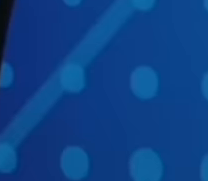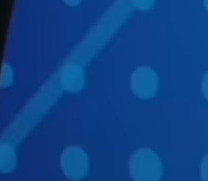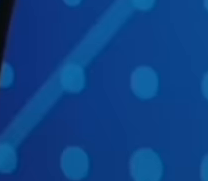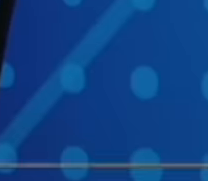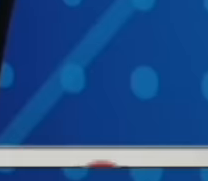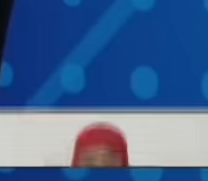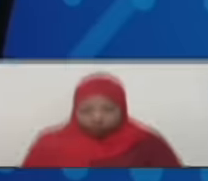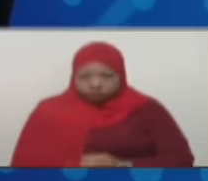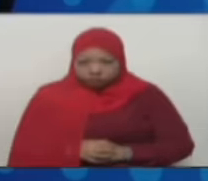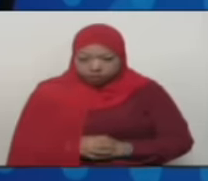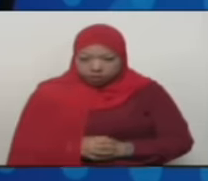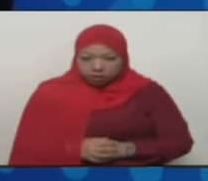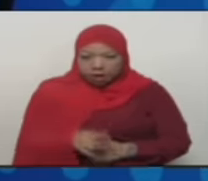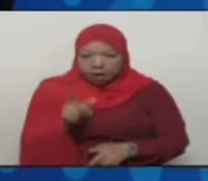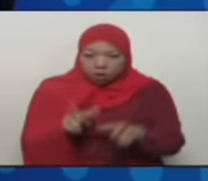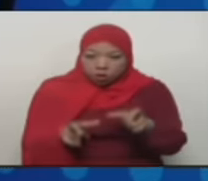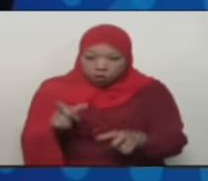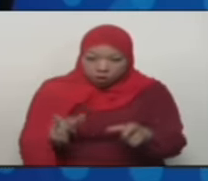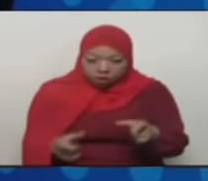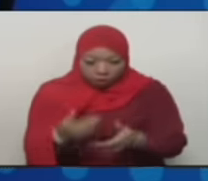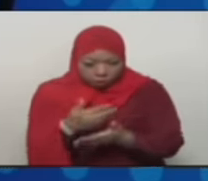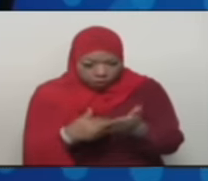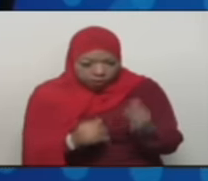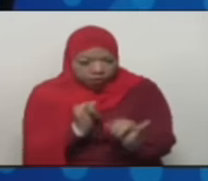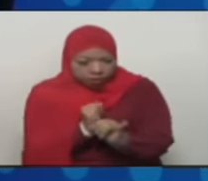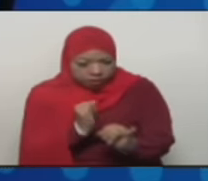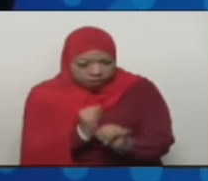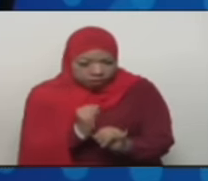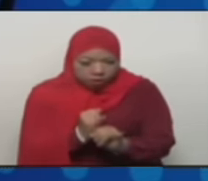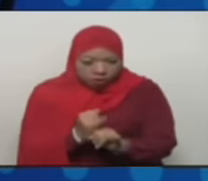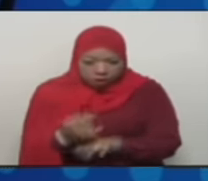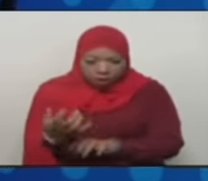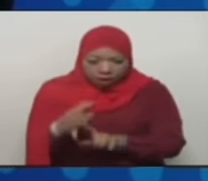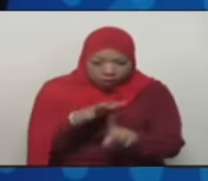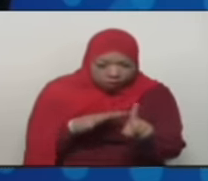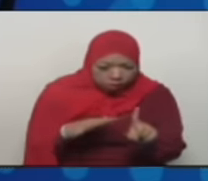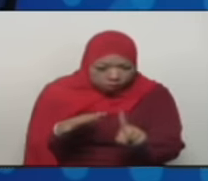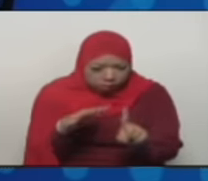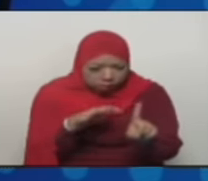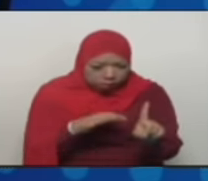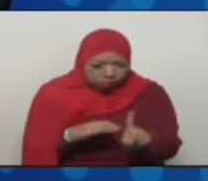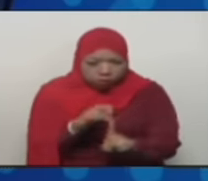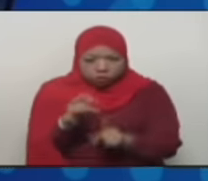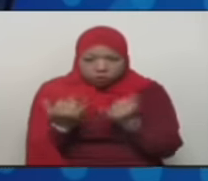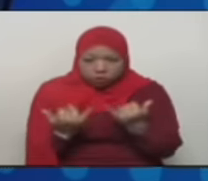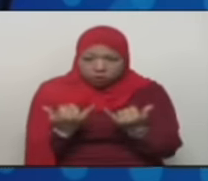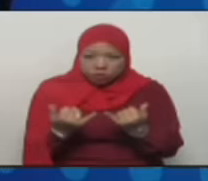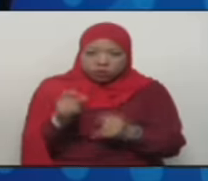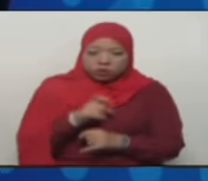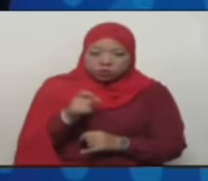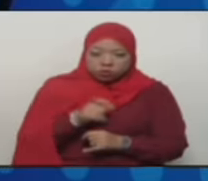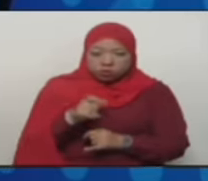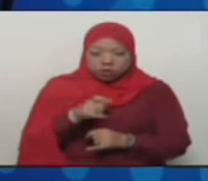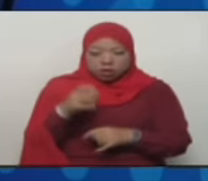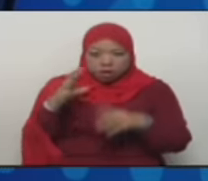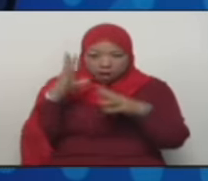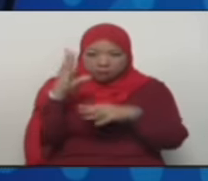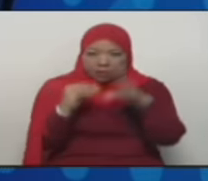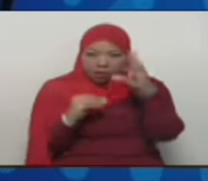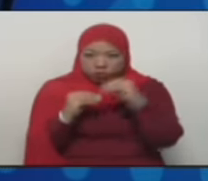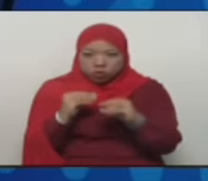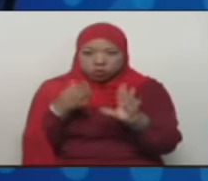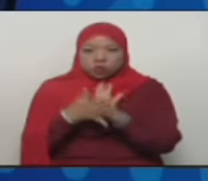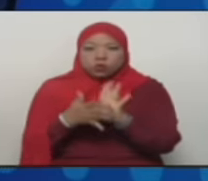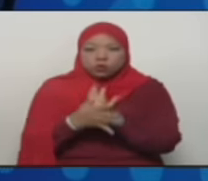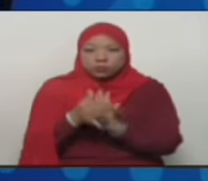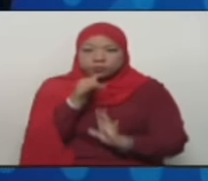red para que fueran los portales que impusieran la manipulación en el momento preciso, sea en un apagón masivo, sea en